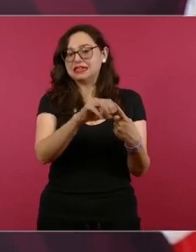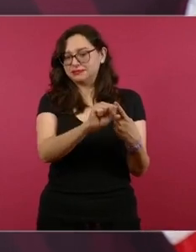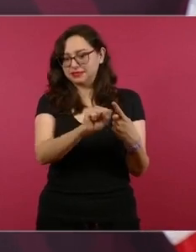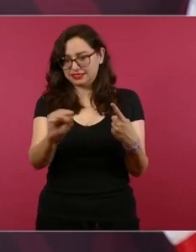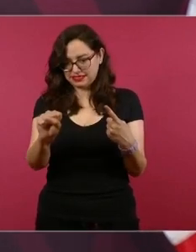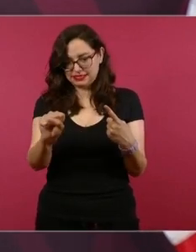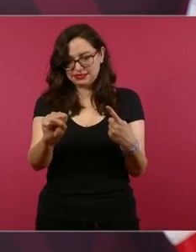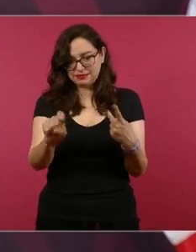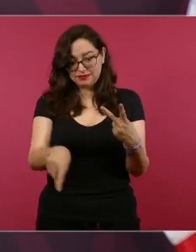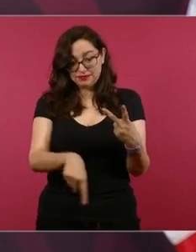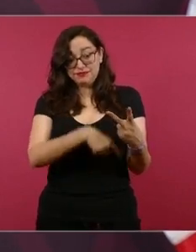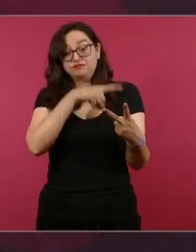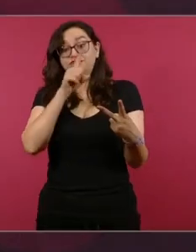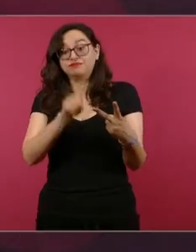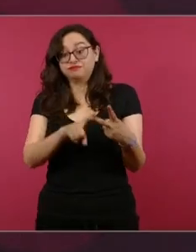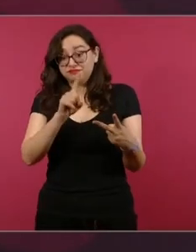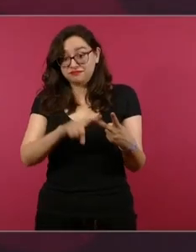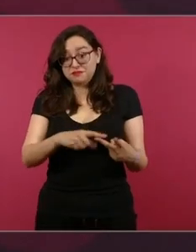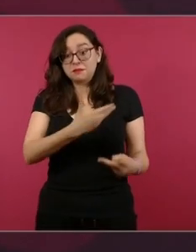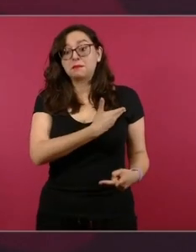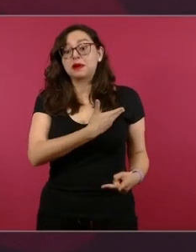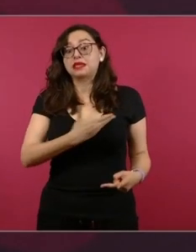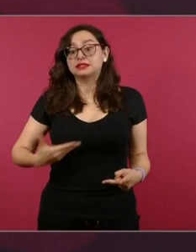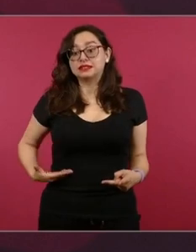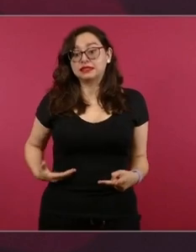en 2007 Calderón